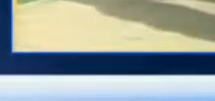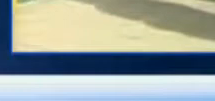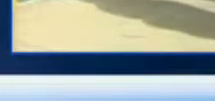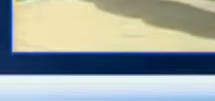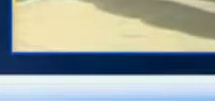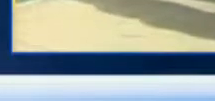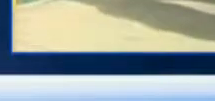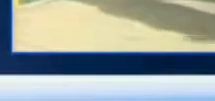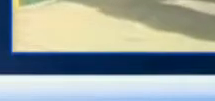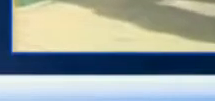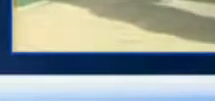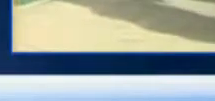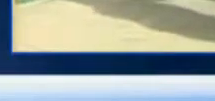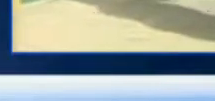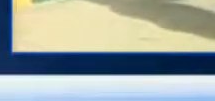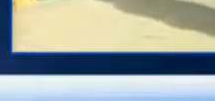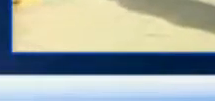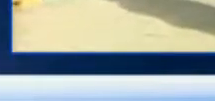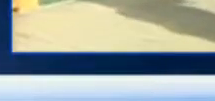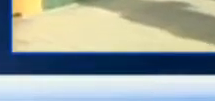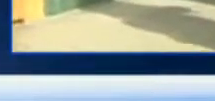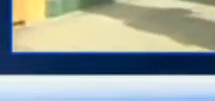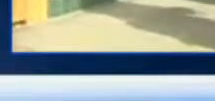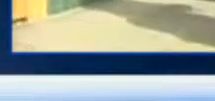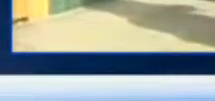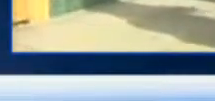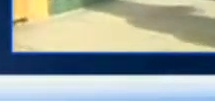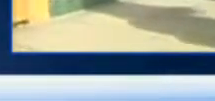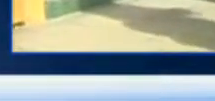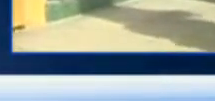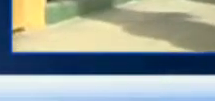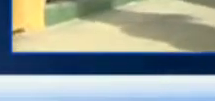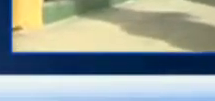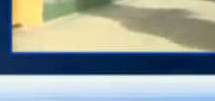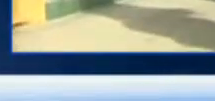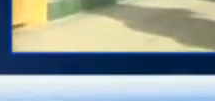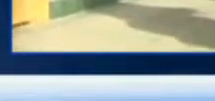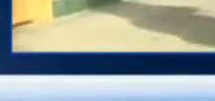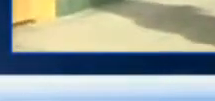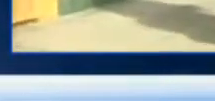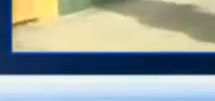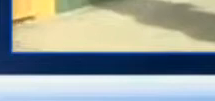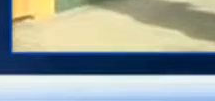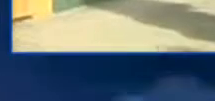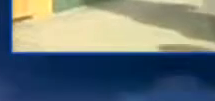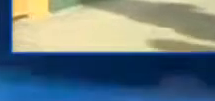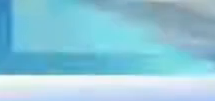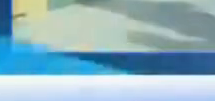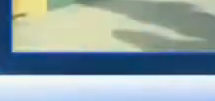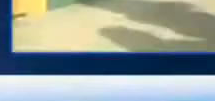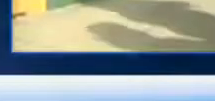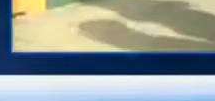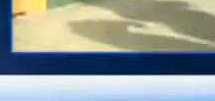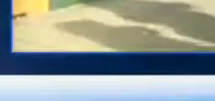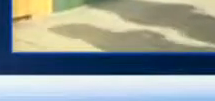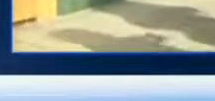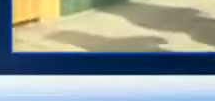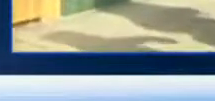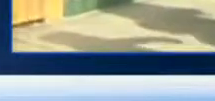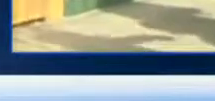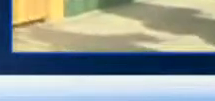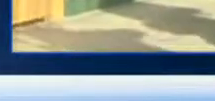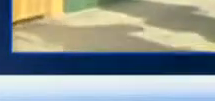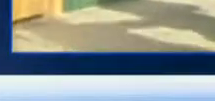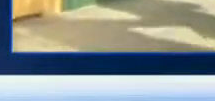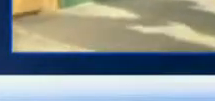ese premio. Y como estaban los chicos ahí, tienen que bailar y de largo para festejar y seguir así, un ejemplo para el resto de la